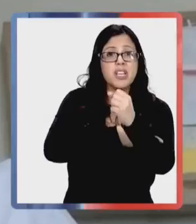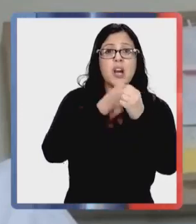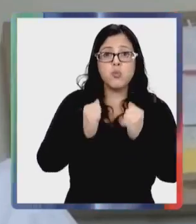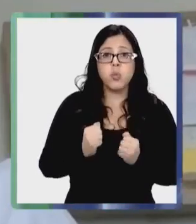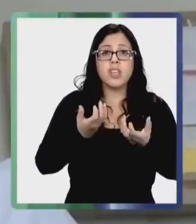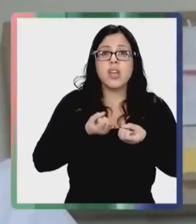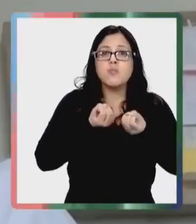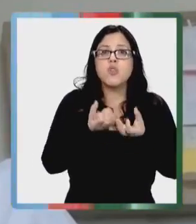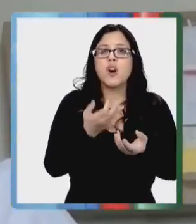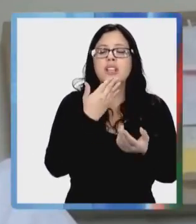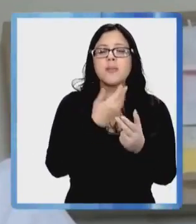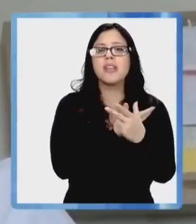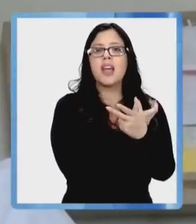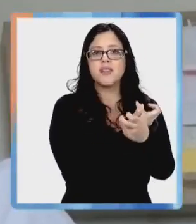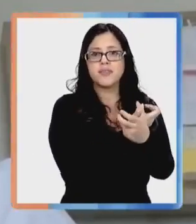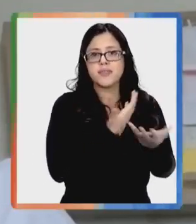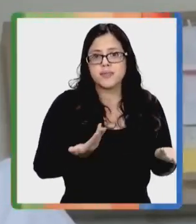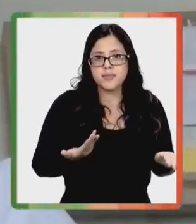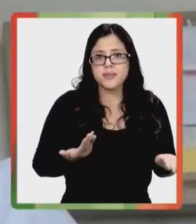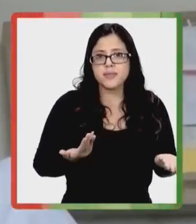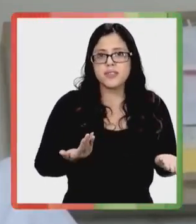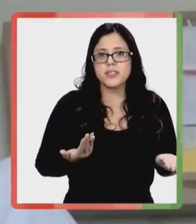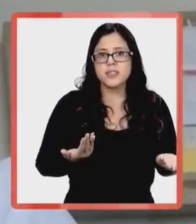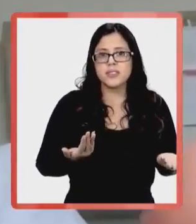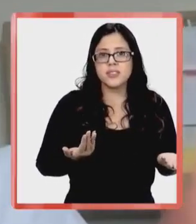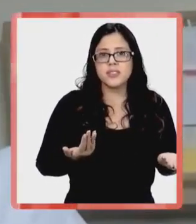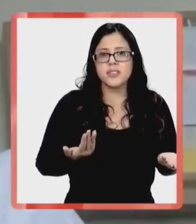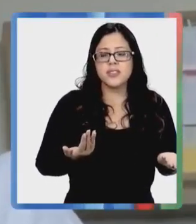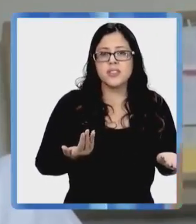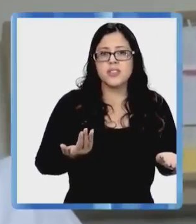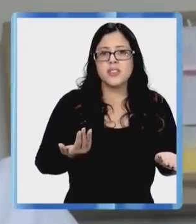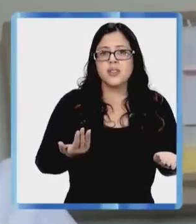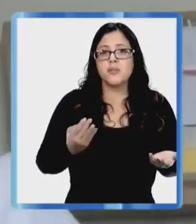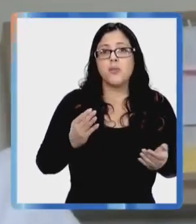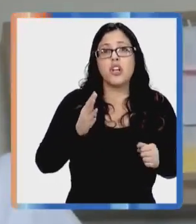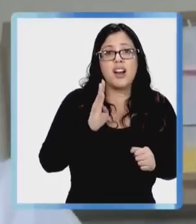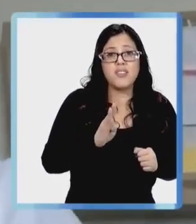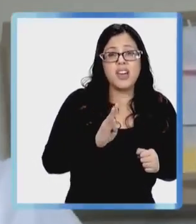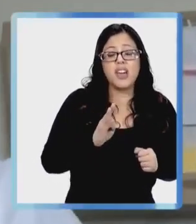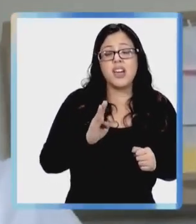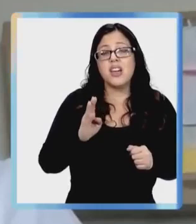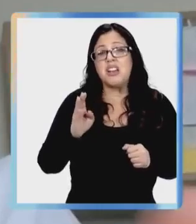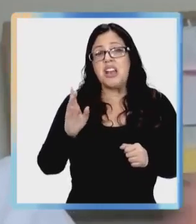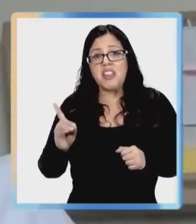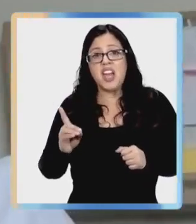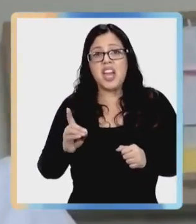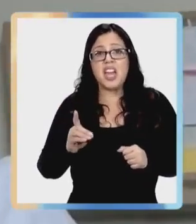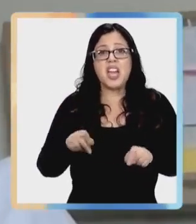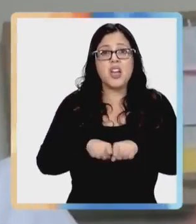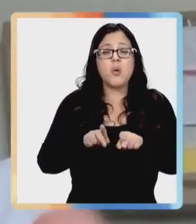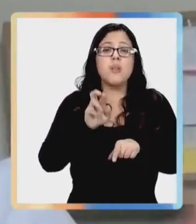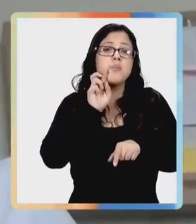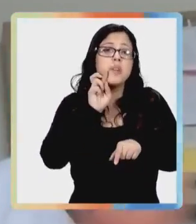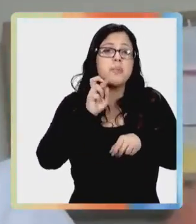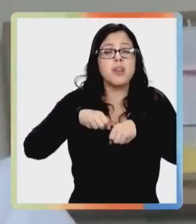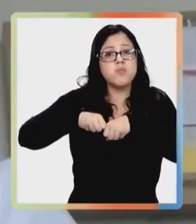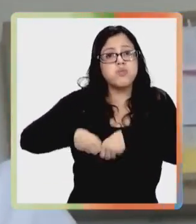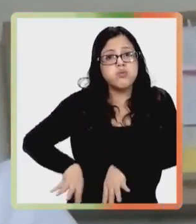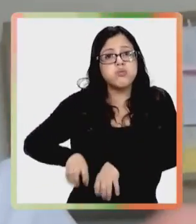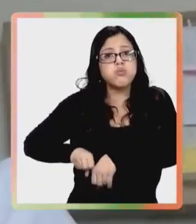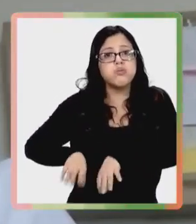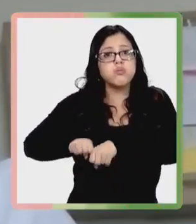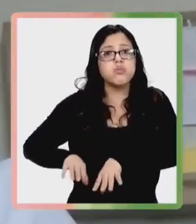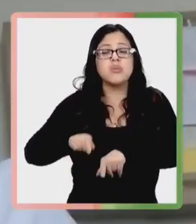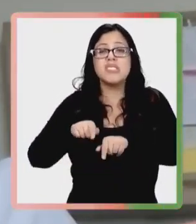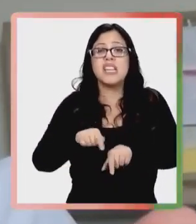producir daño e intoxicación por vitamina D. Vitamina B se bota por la orina cuando está de más, y habitualmente las dosis astronómicas que